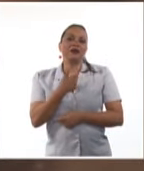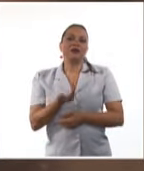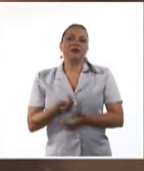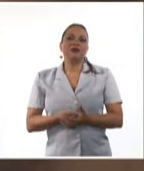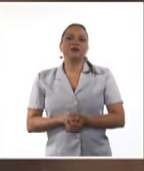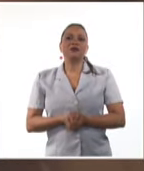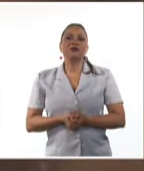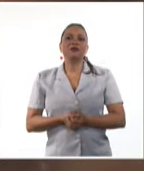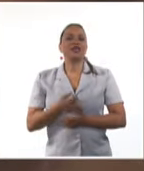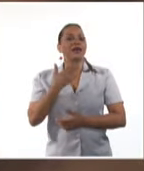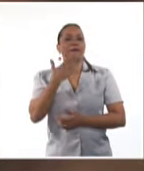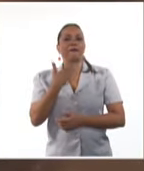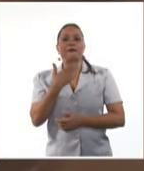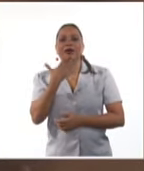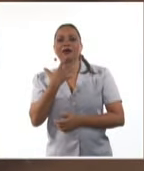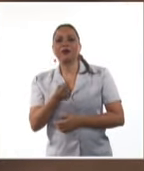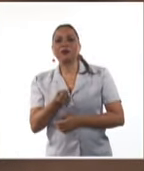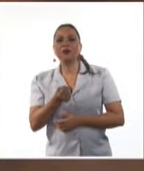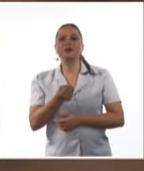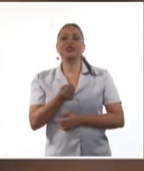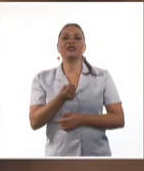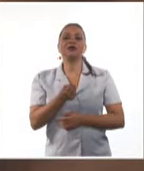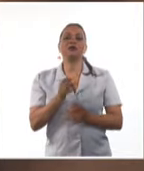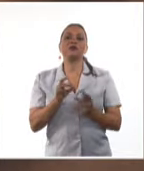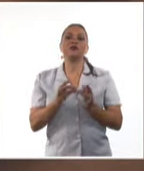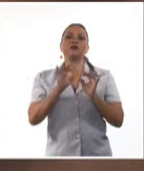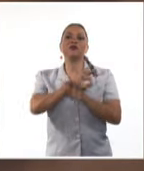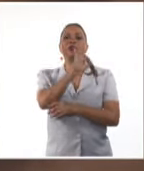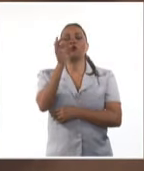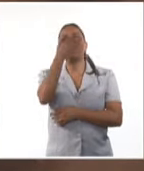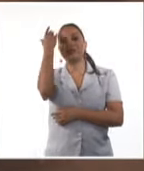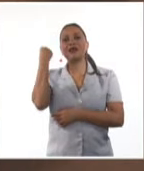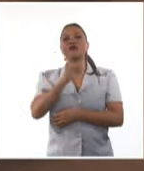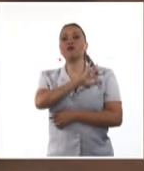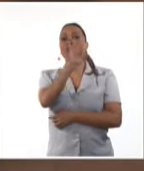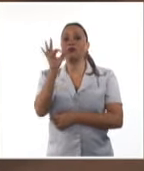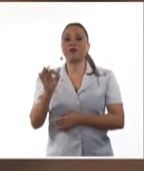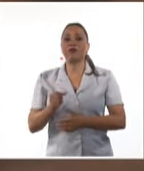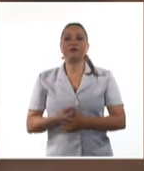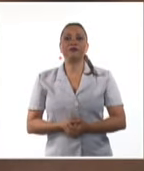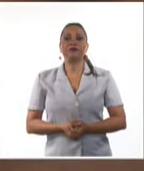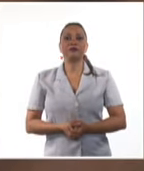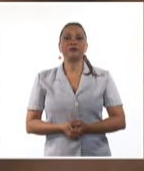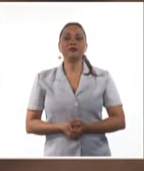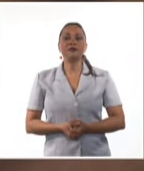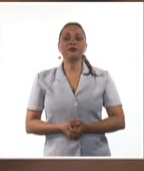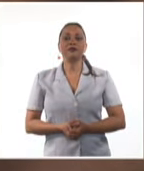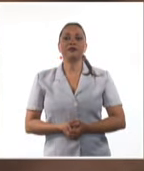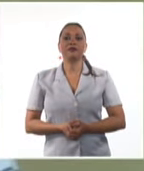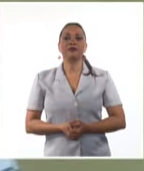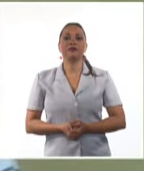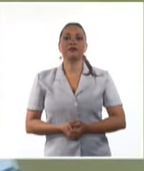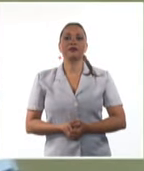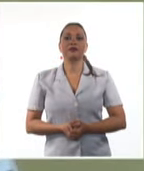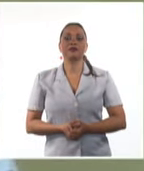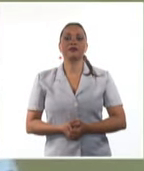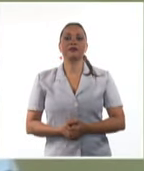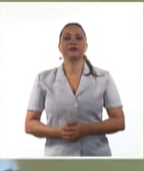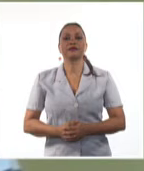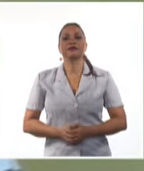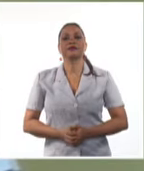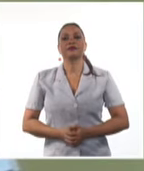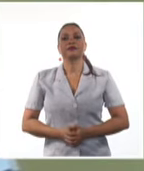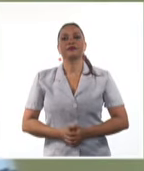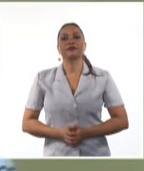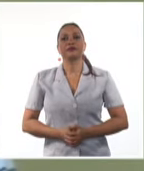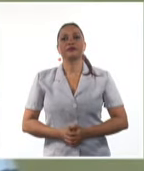que a mí, por suerte, nunca se me ha olvidado, ni me pienso que se me olvide, es que